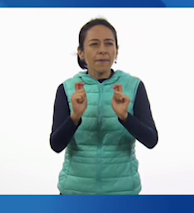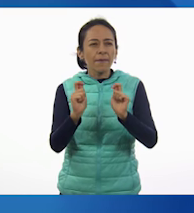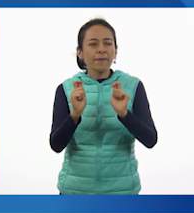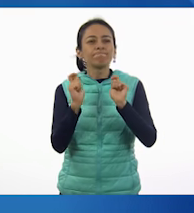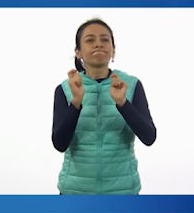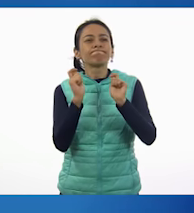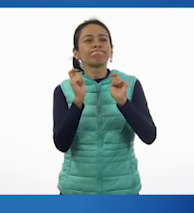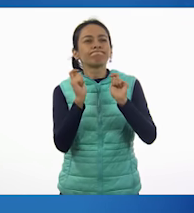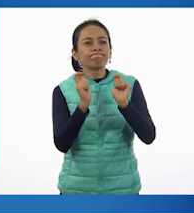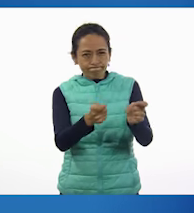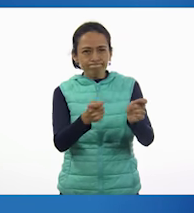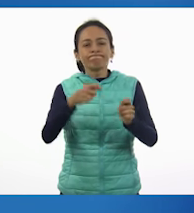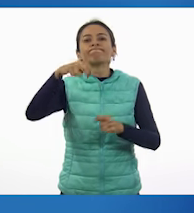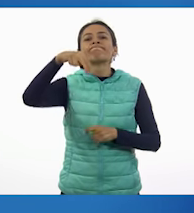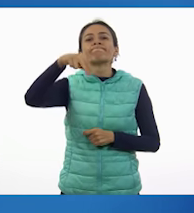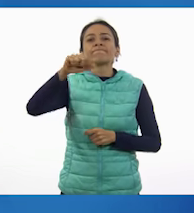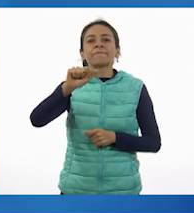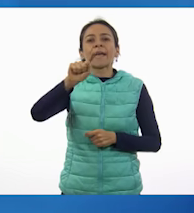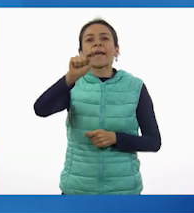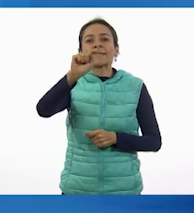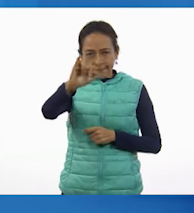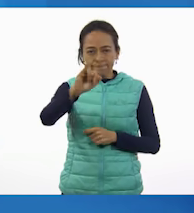Nadia. ¿Qué?